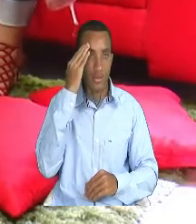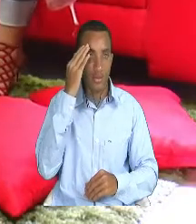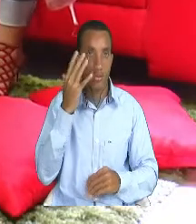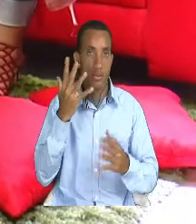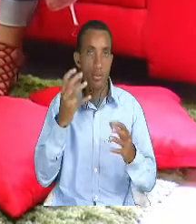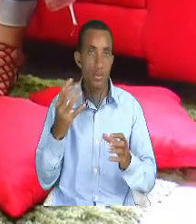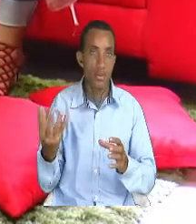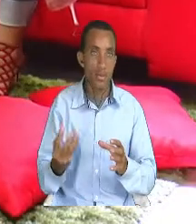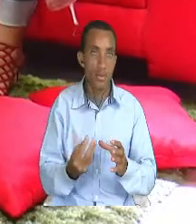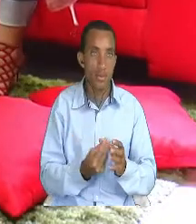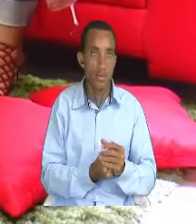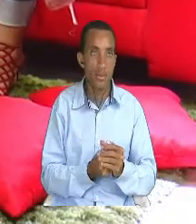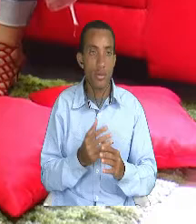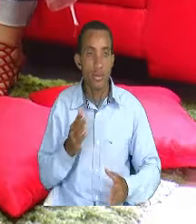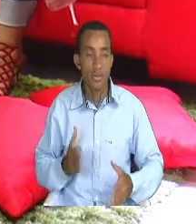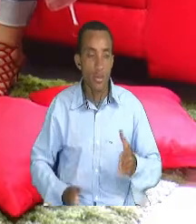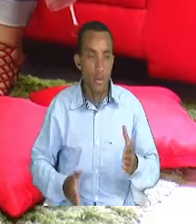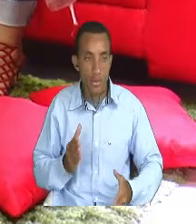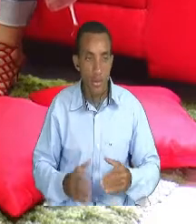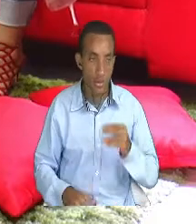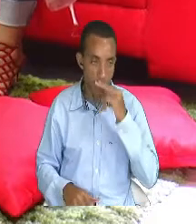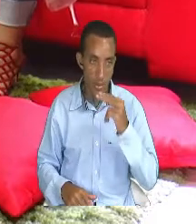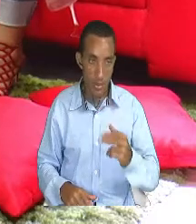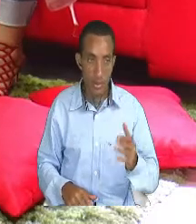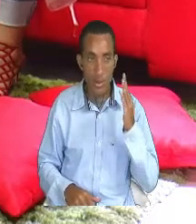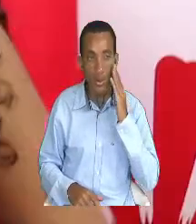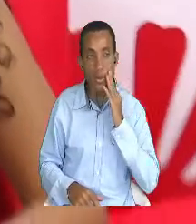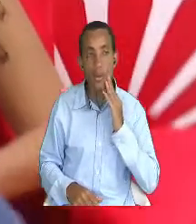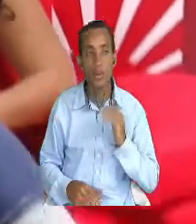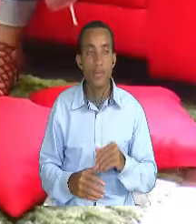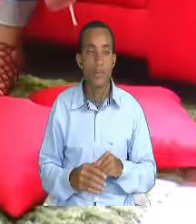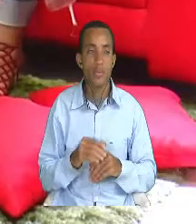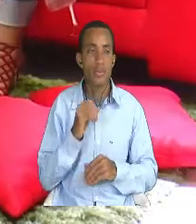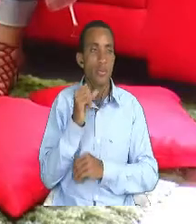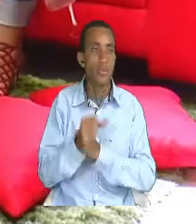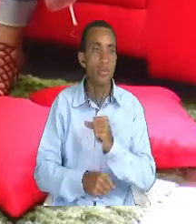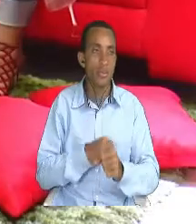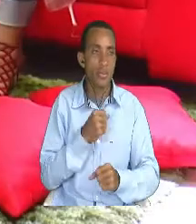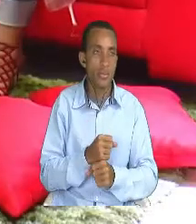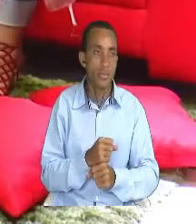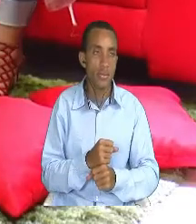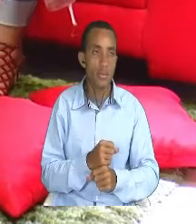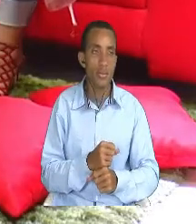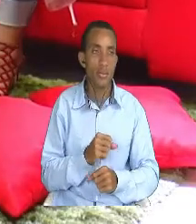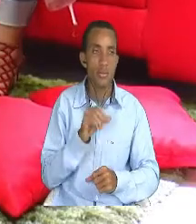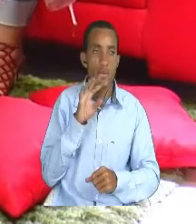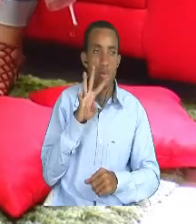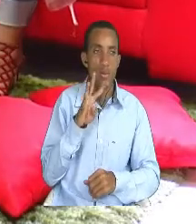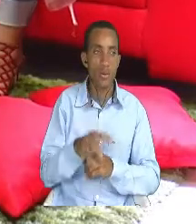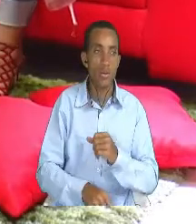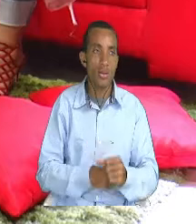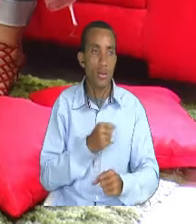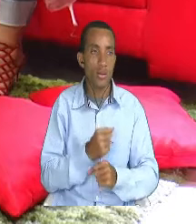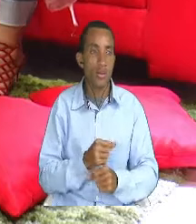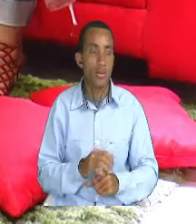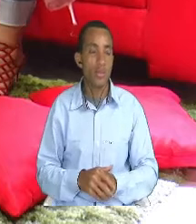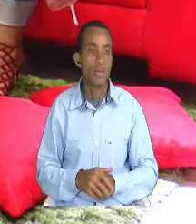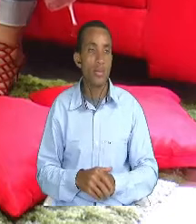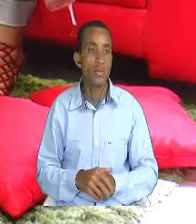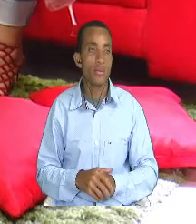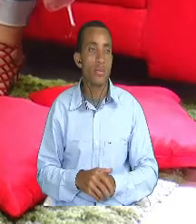escuela de atletismo, los niños, los adolescentes también pueden. También, claro. ¿Desde qué edades? Estamos recibiendo desde los 4 años. Bueno, perfecto.